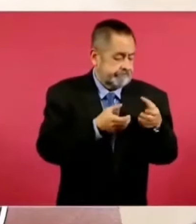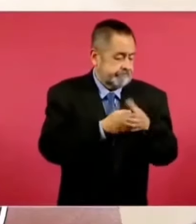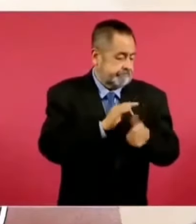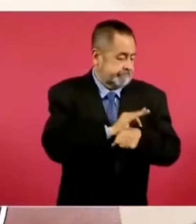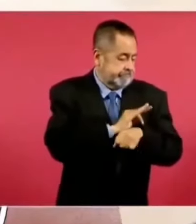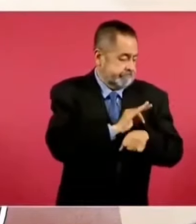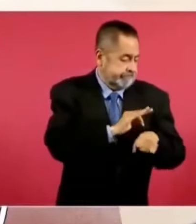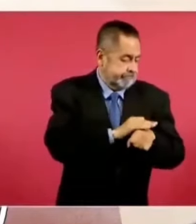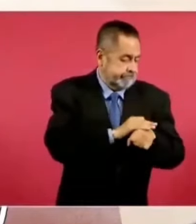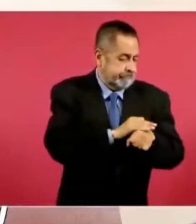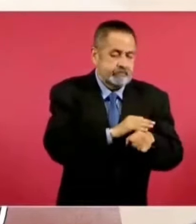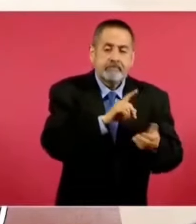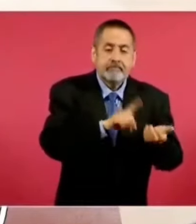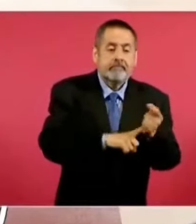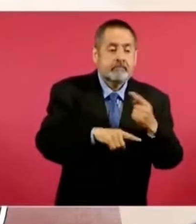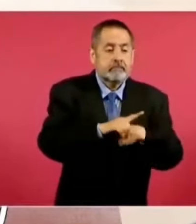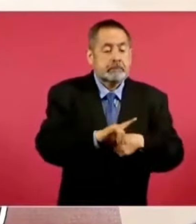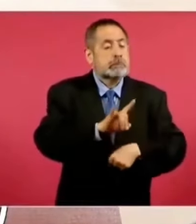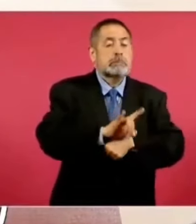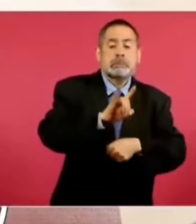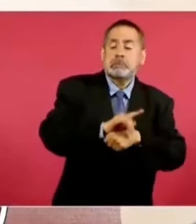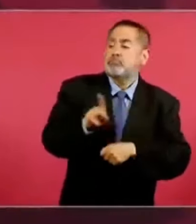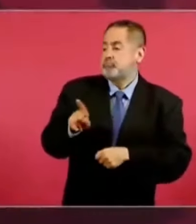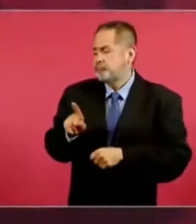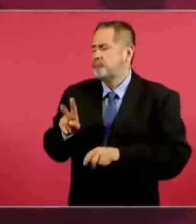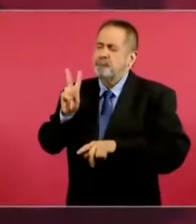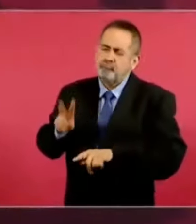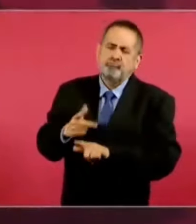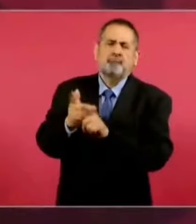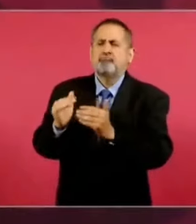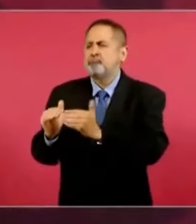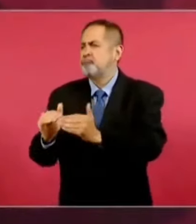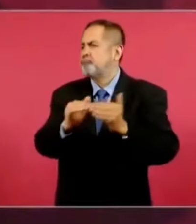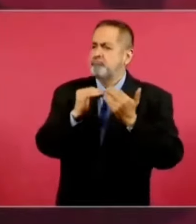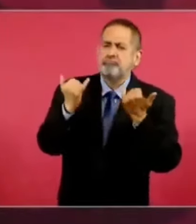Con fachada de democracia,